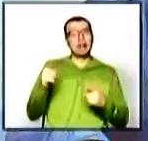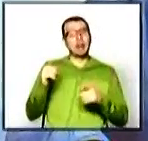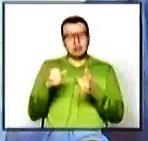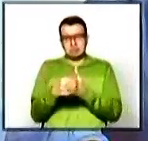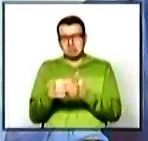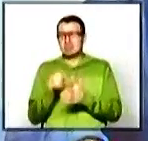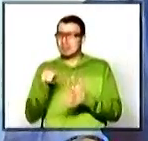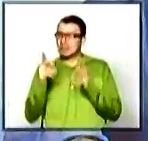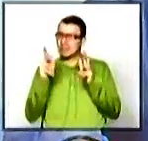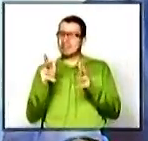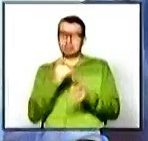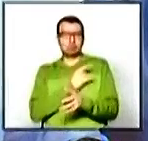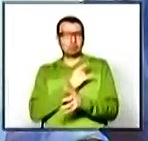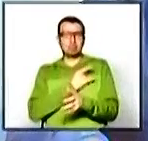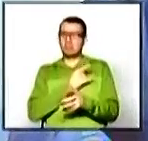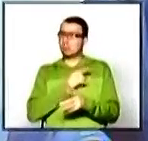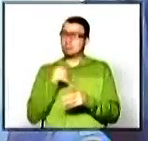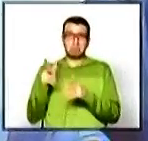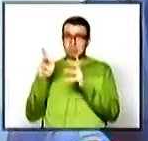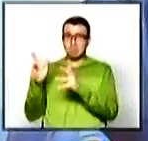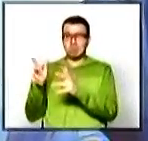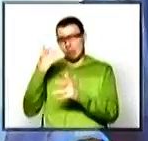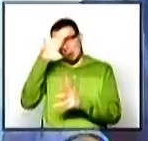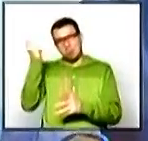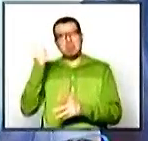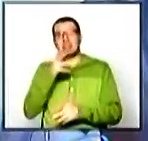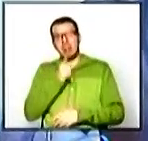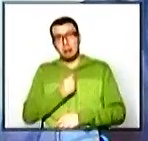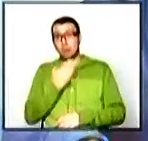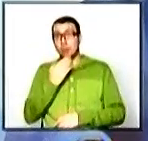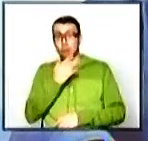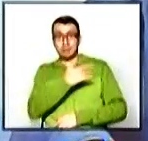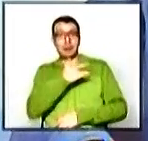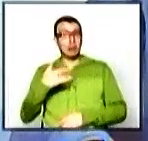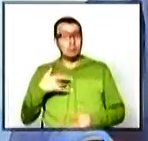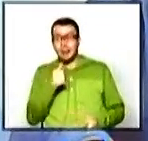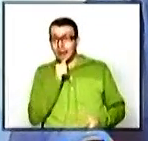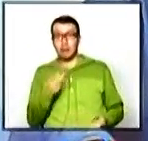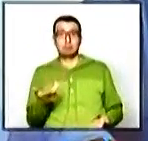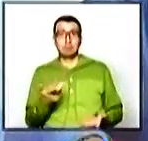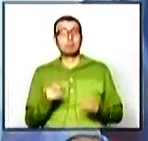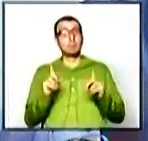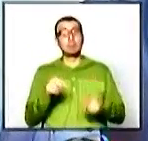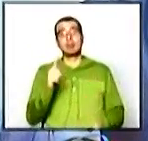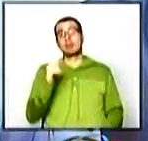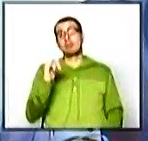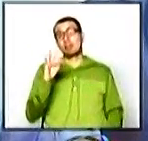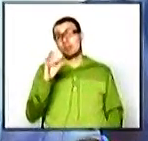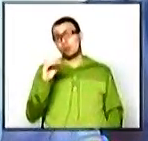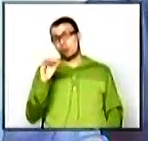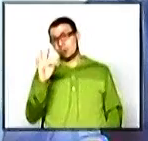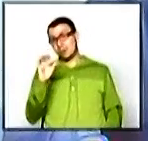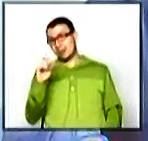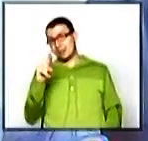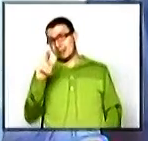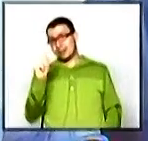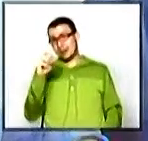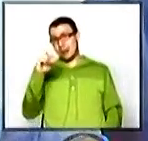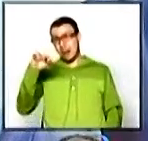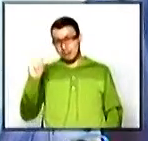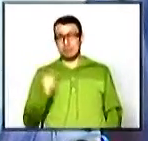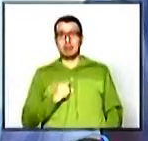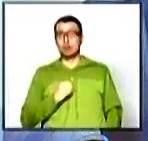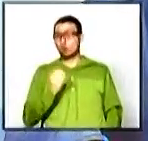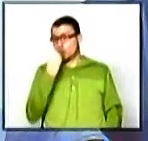olvidaron. La hidroterapia, la fitoterapia, la nutrición,